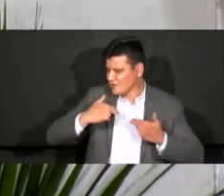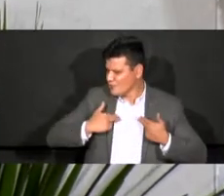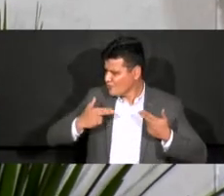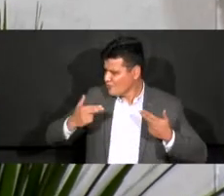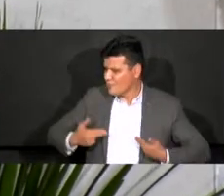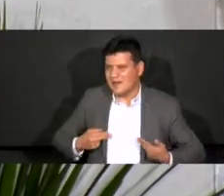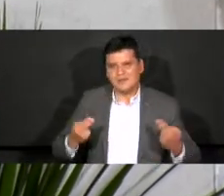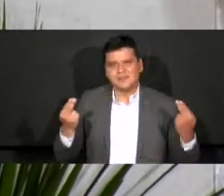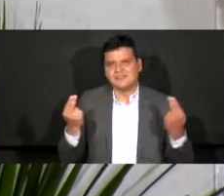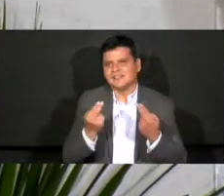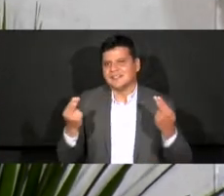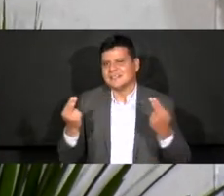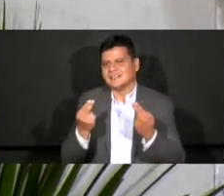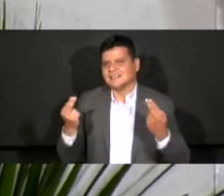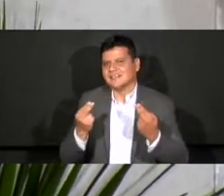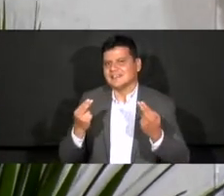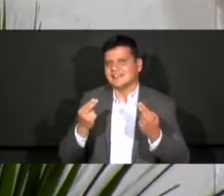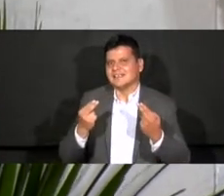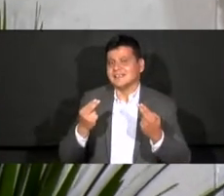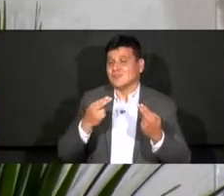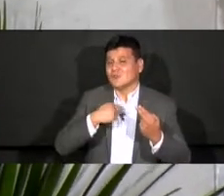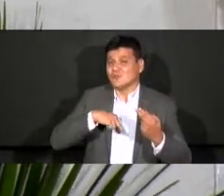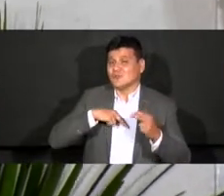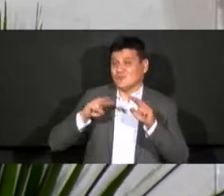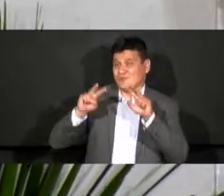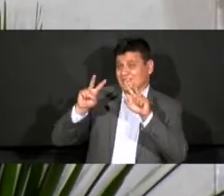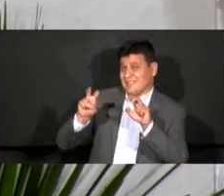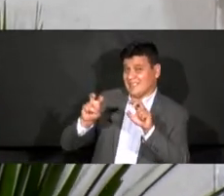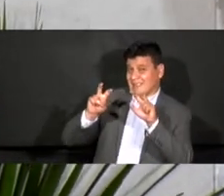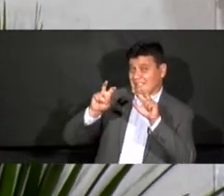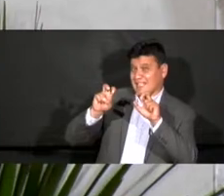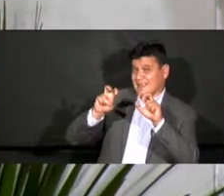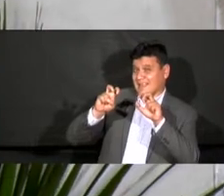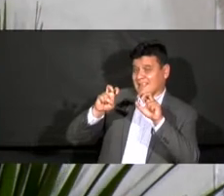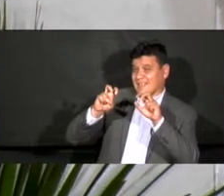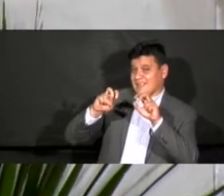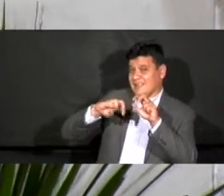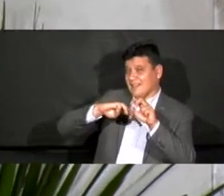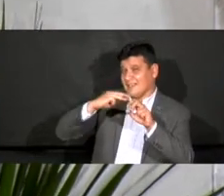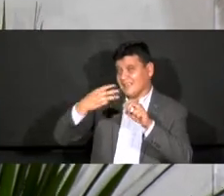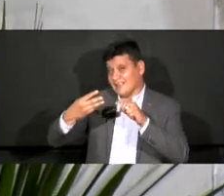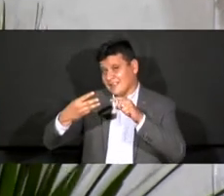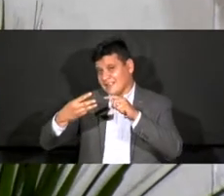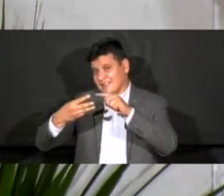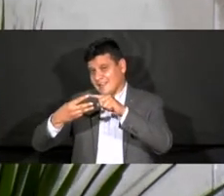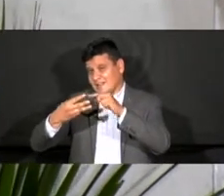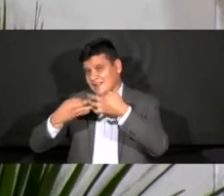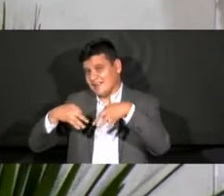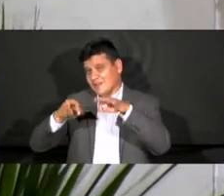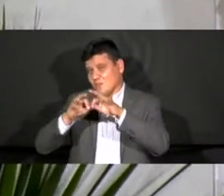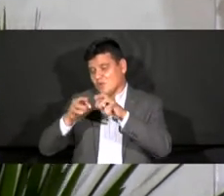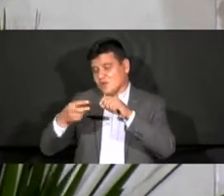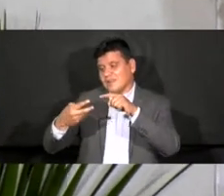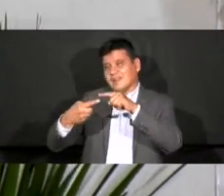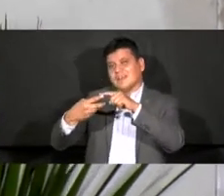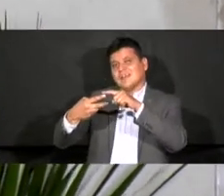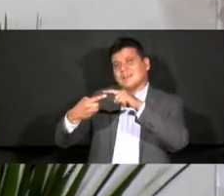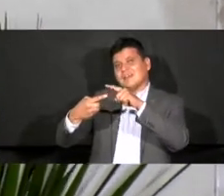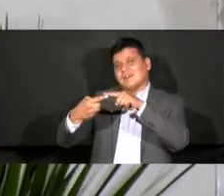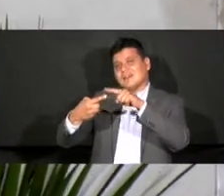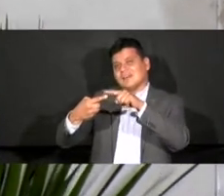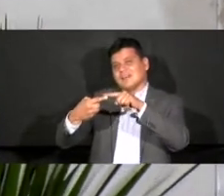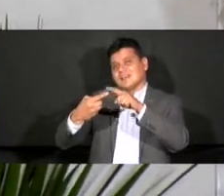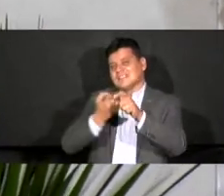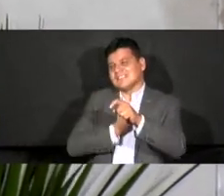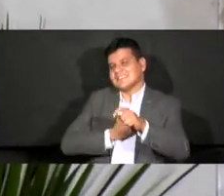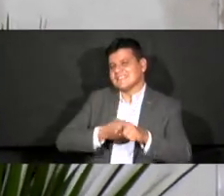chihuahuenses, atenderemos 3 temas torales. El primero, salud, con cobertura y acceso médico para